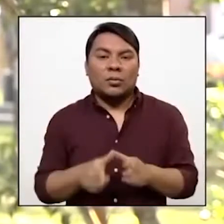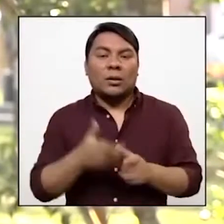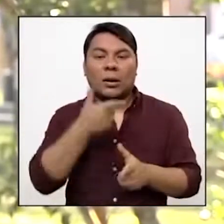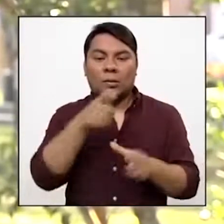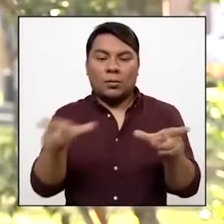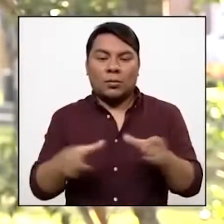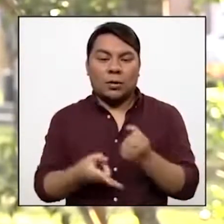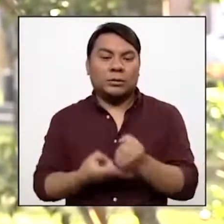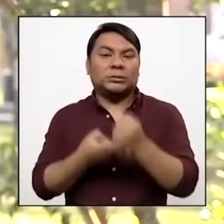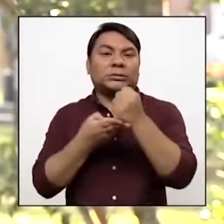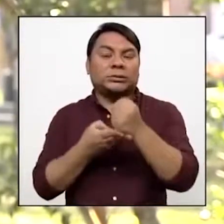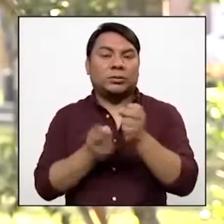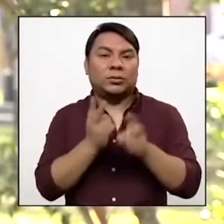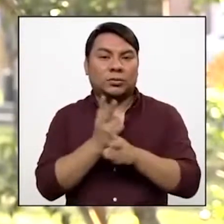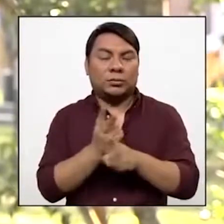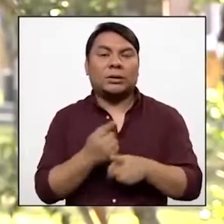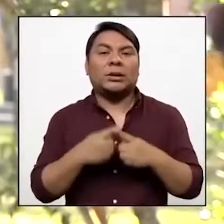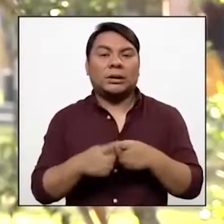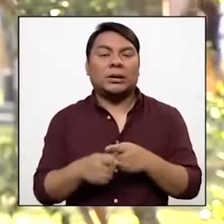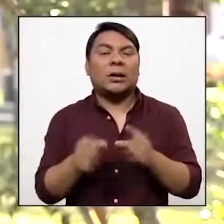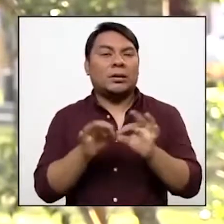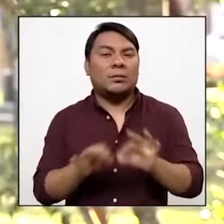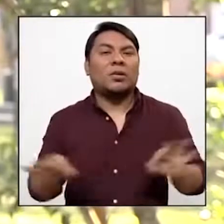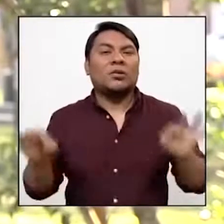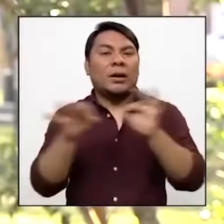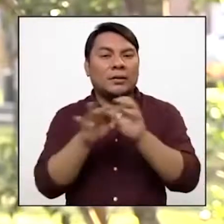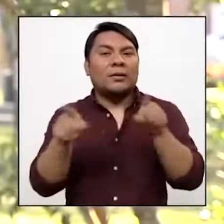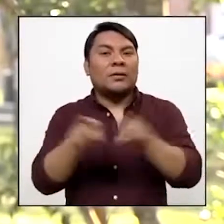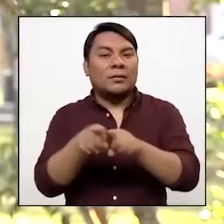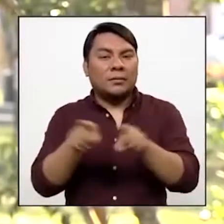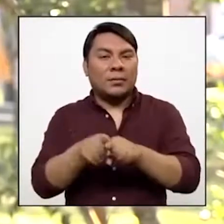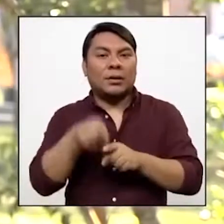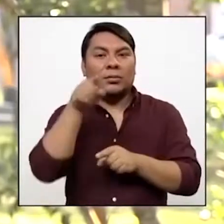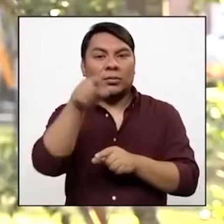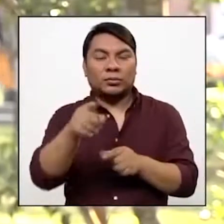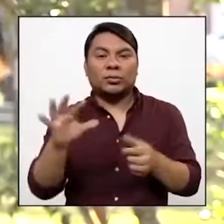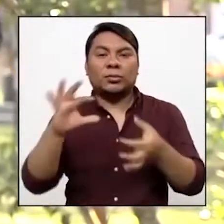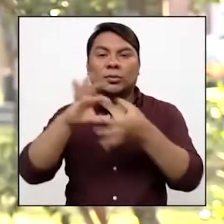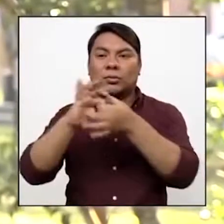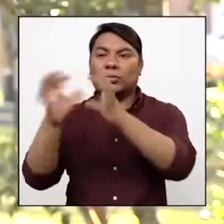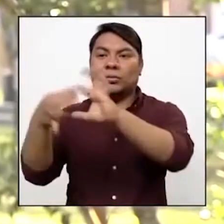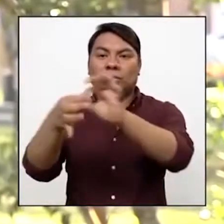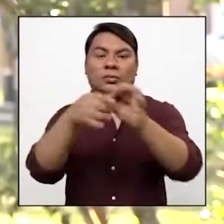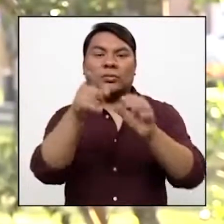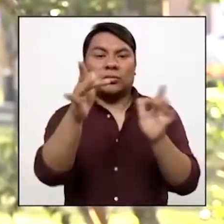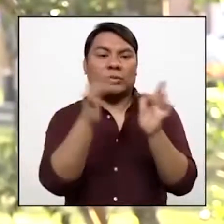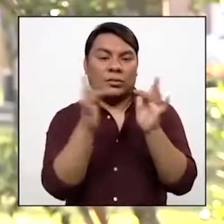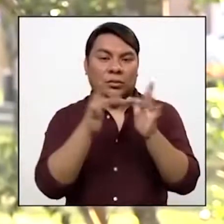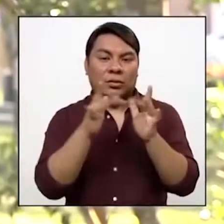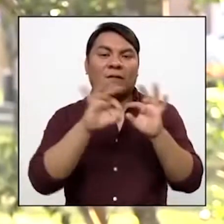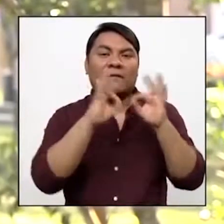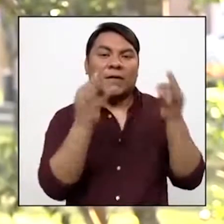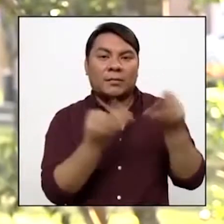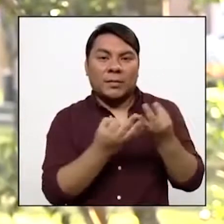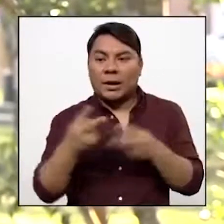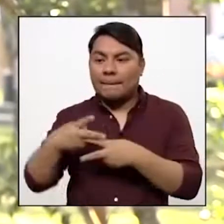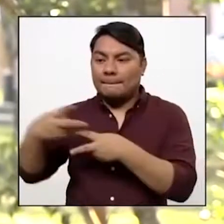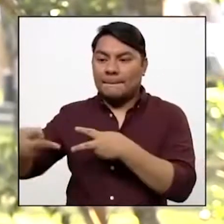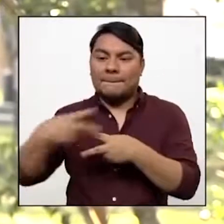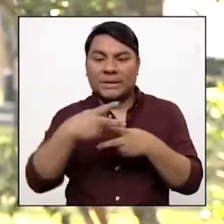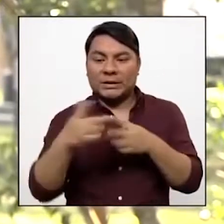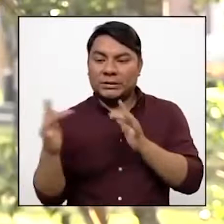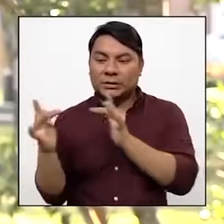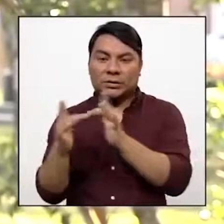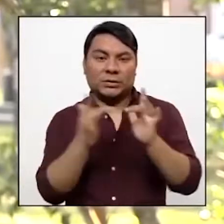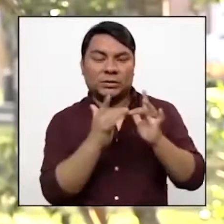además de eso, algo muy importante es formar sus redes, ¿no? Su red familiar, su red vecinal, y si en